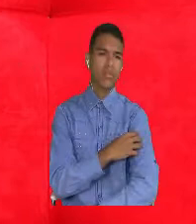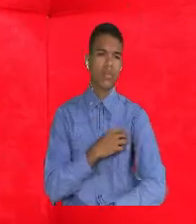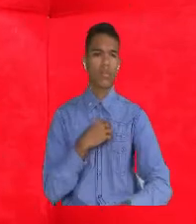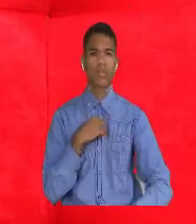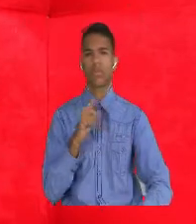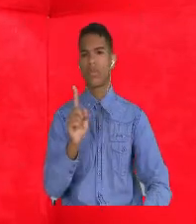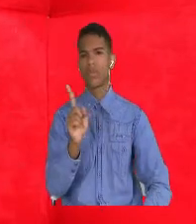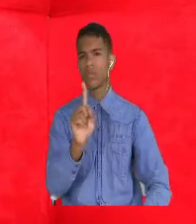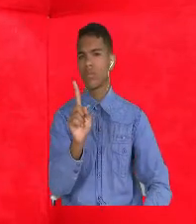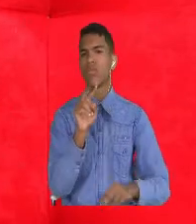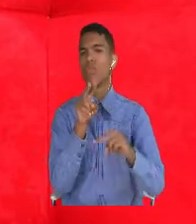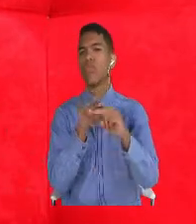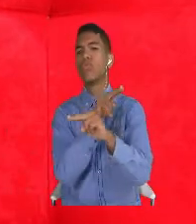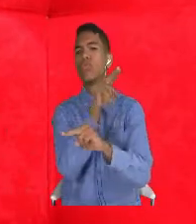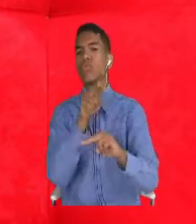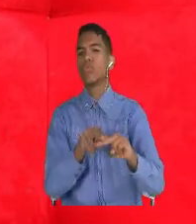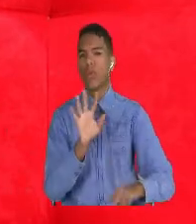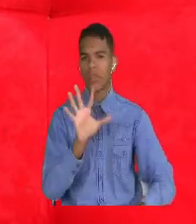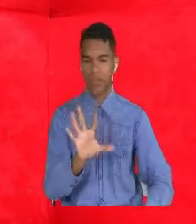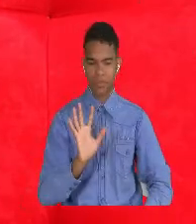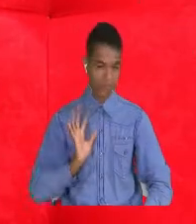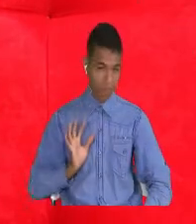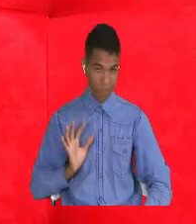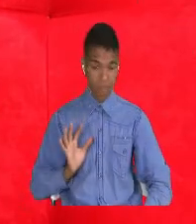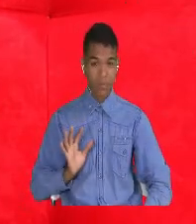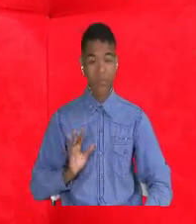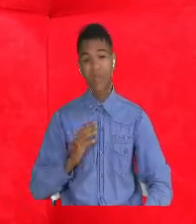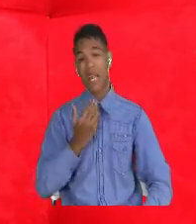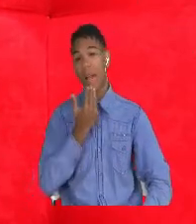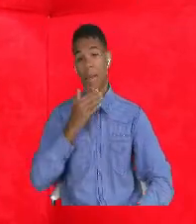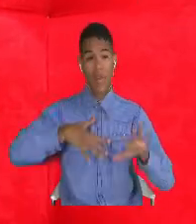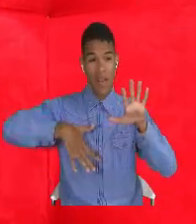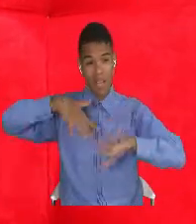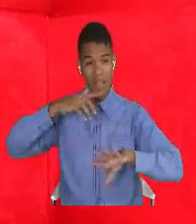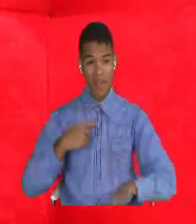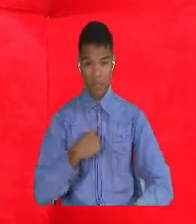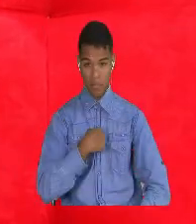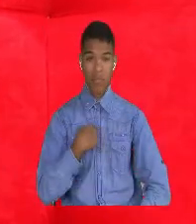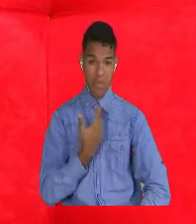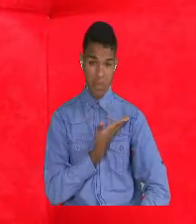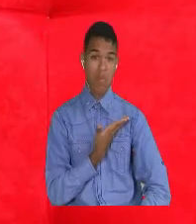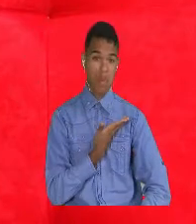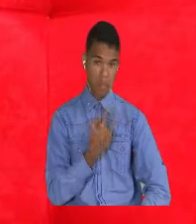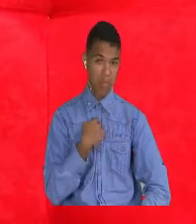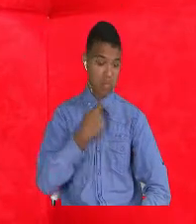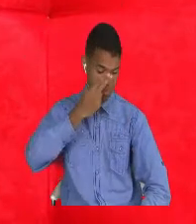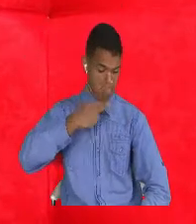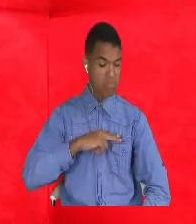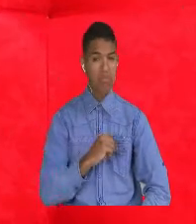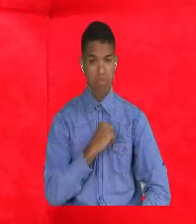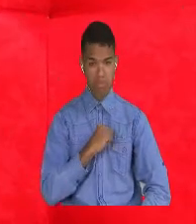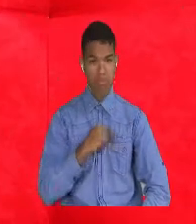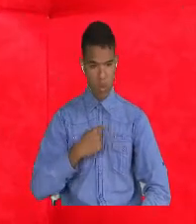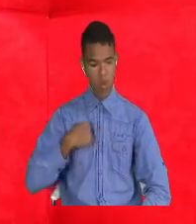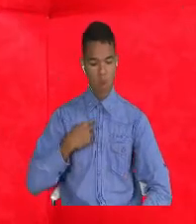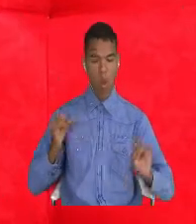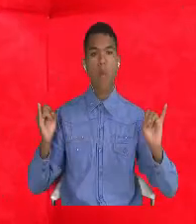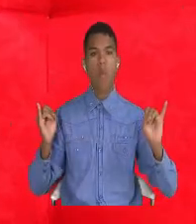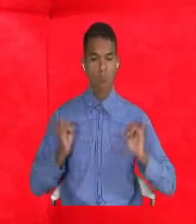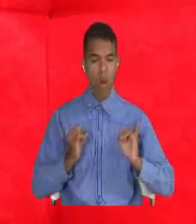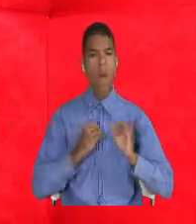pequeña flacidez. ¿Qué pasa? Nosotros a veces, o por ejemplo en mi caso, soy mamá. Soy delgada,